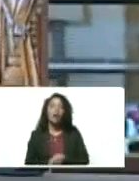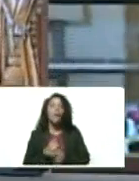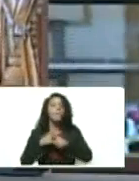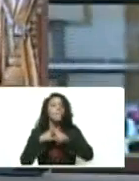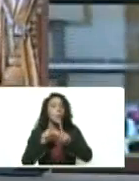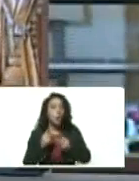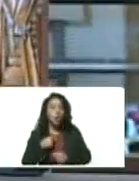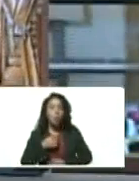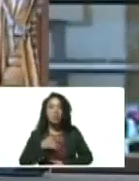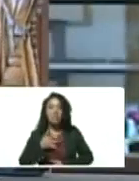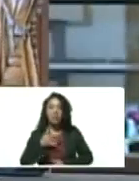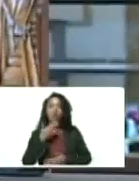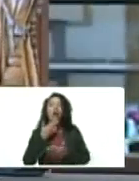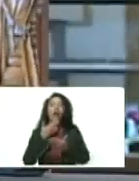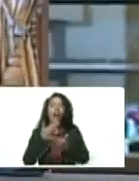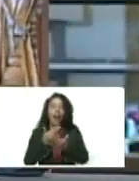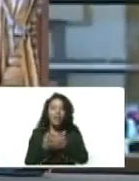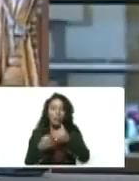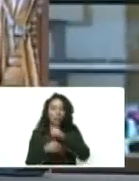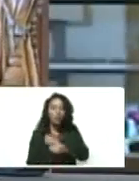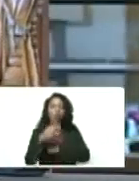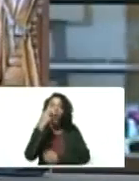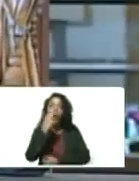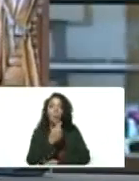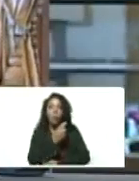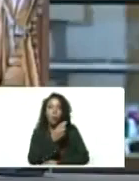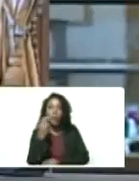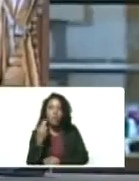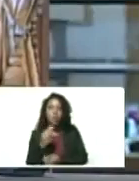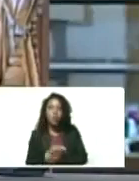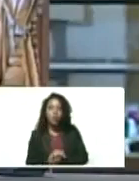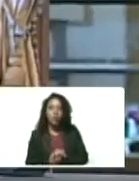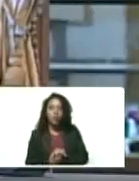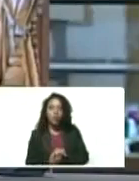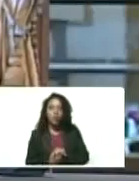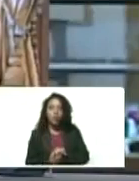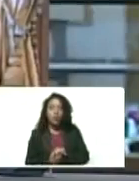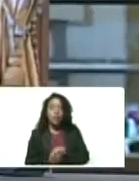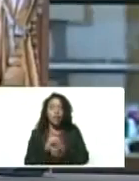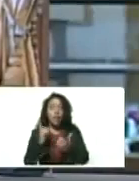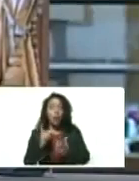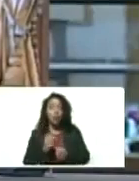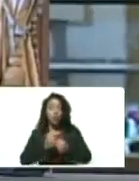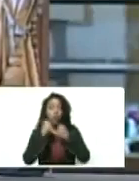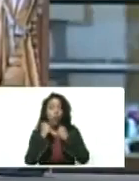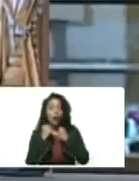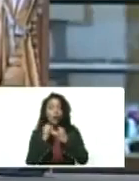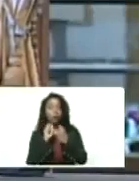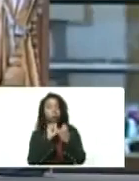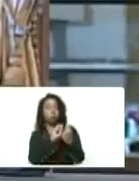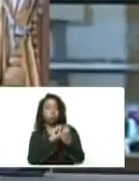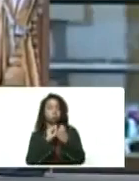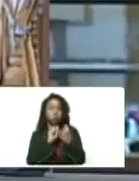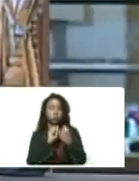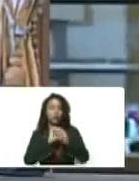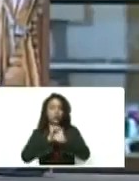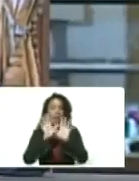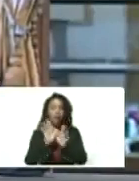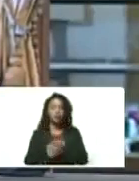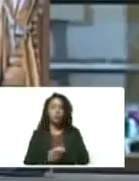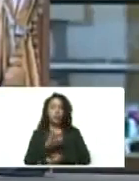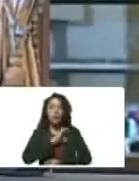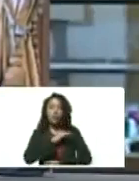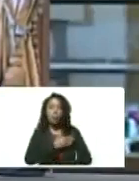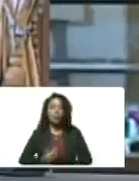me siento muy agradecido por el compromiso y las los francos debates que hemos tenido señor presidente